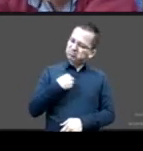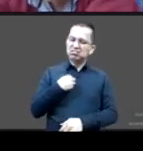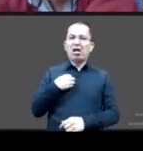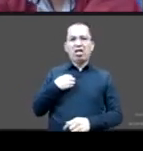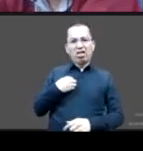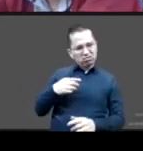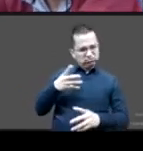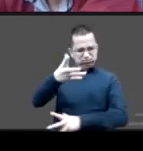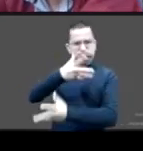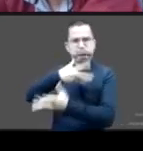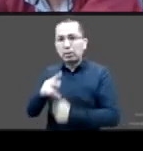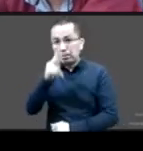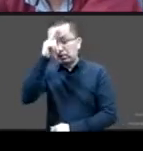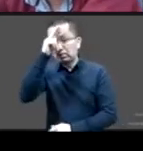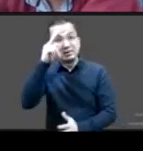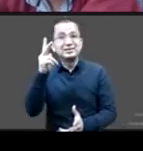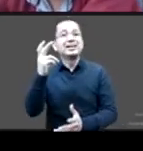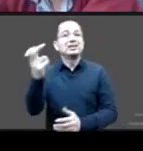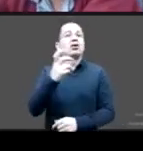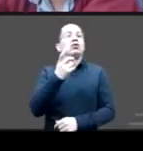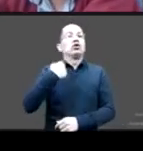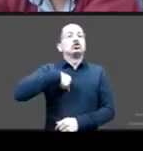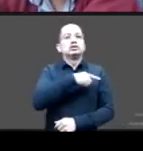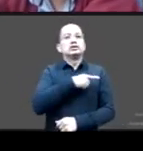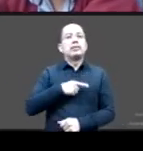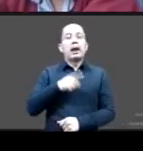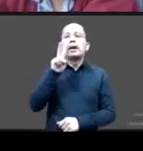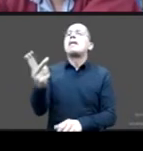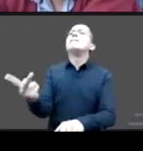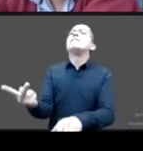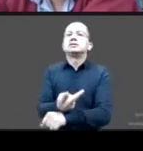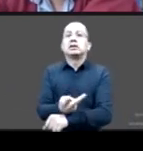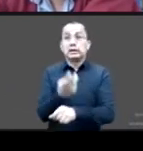superación sobre los sucesos reflexionamos para poder